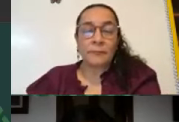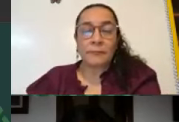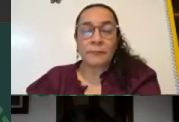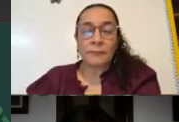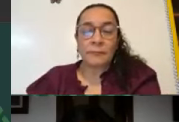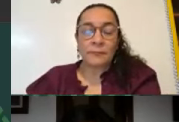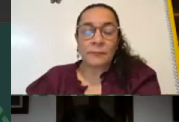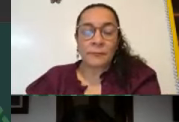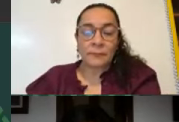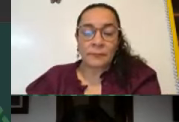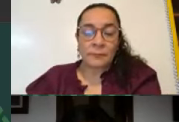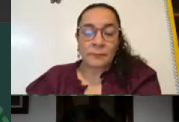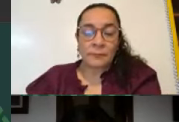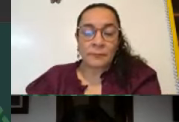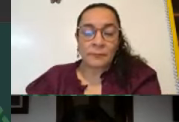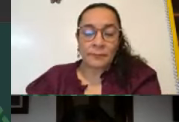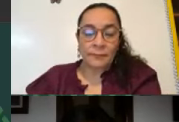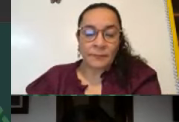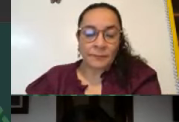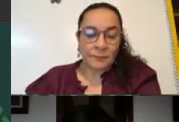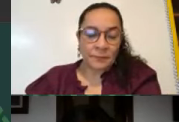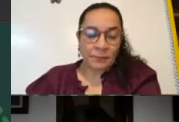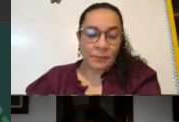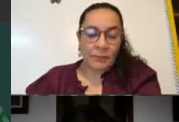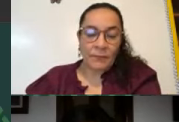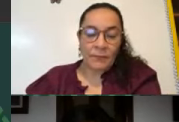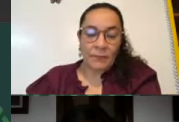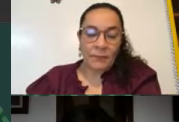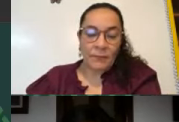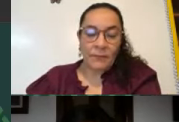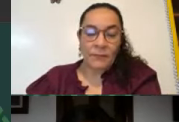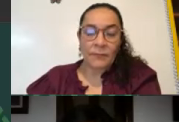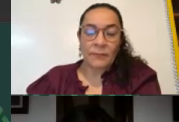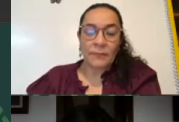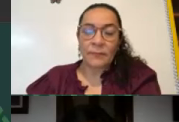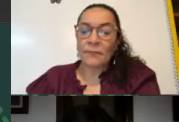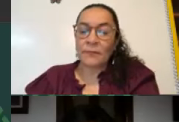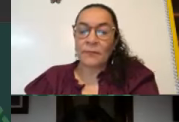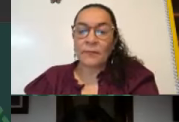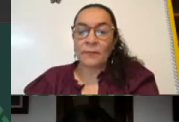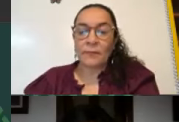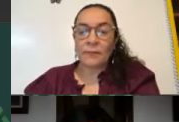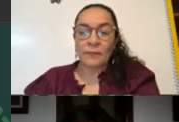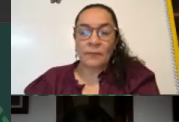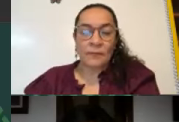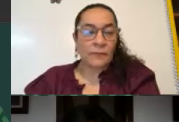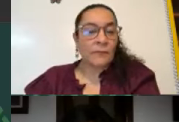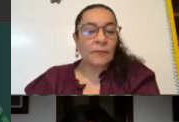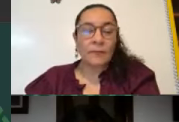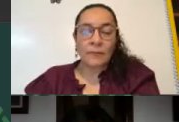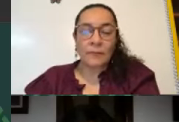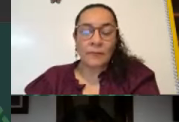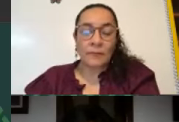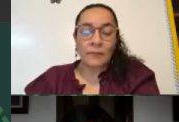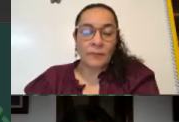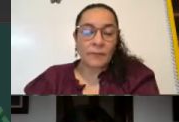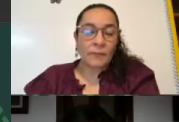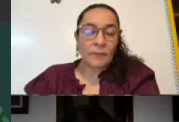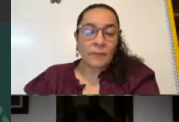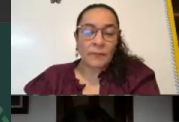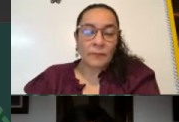por la pandemia, el derecho transversal a la salud, son tutelados por convicción. Como